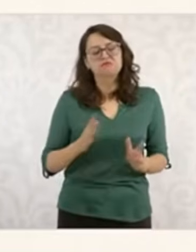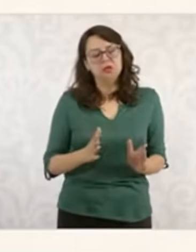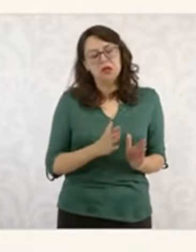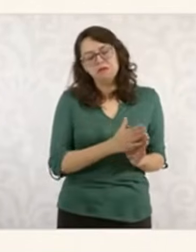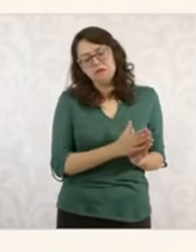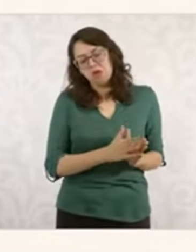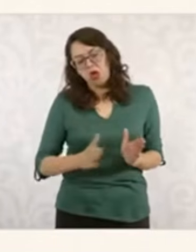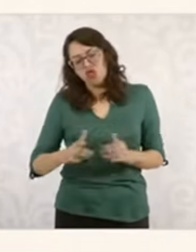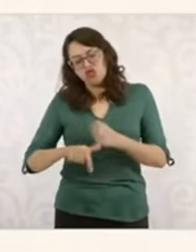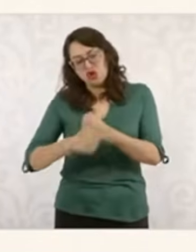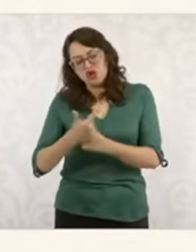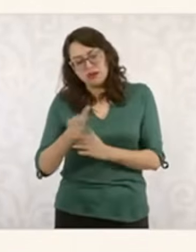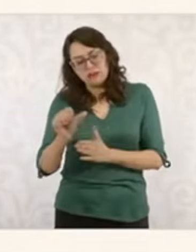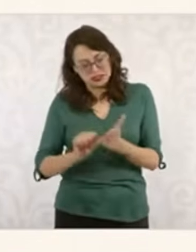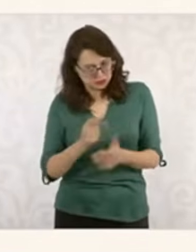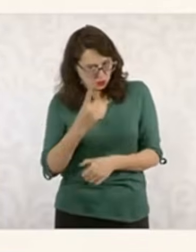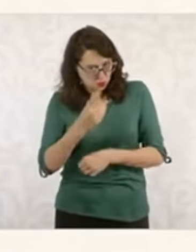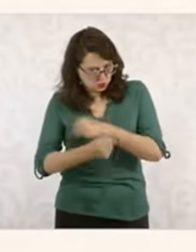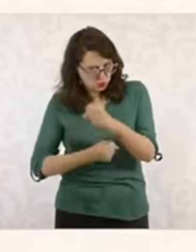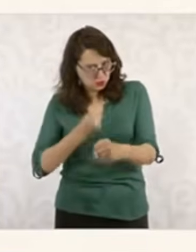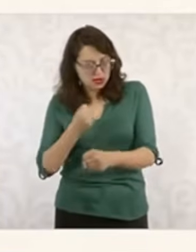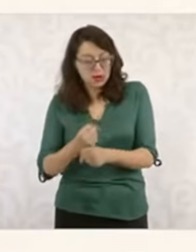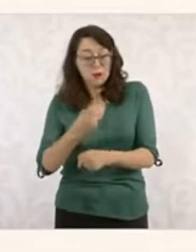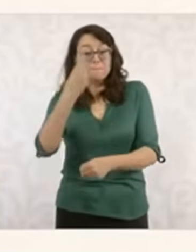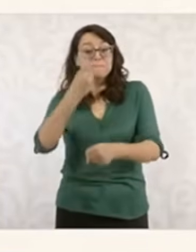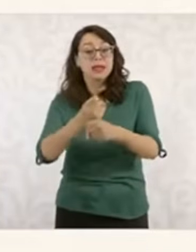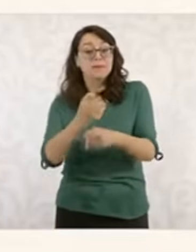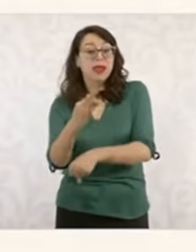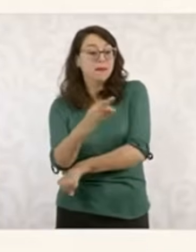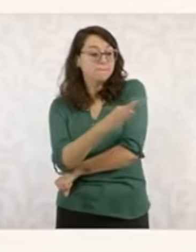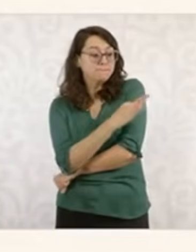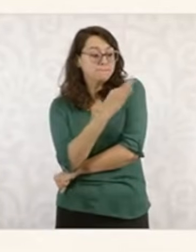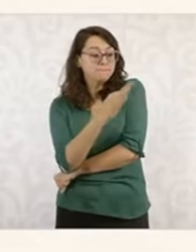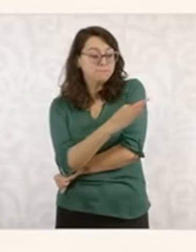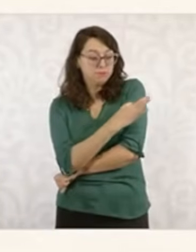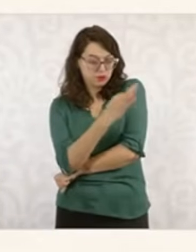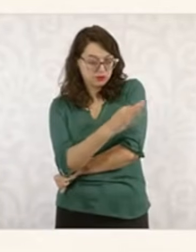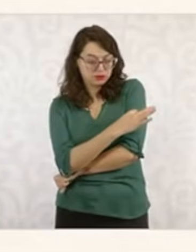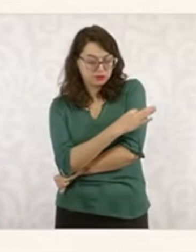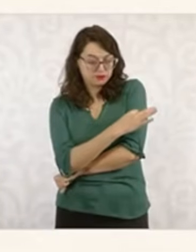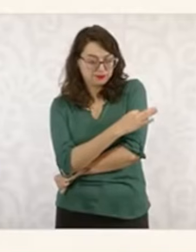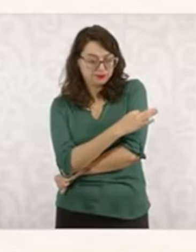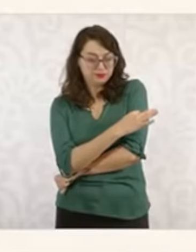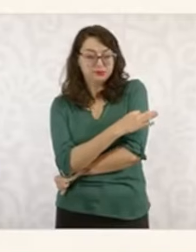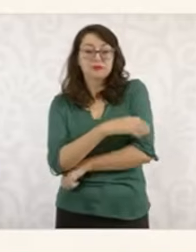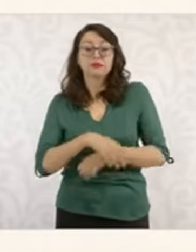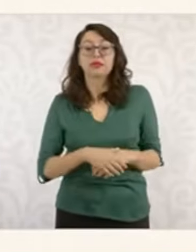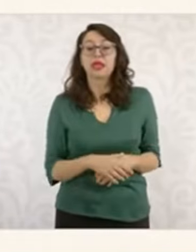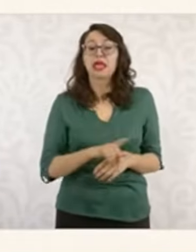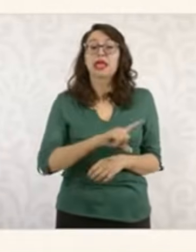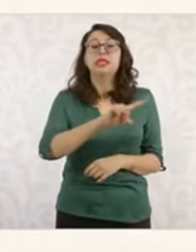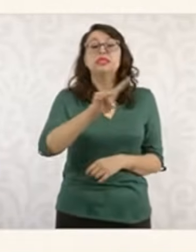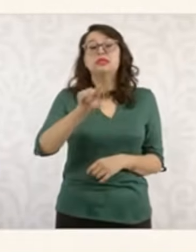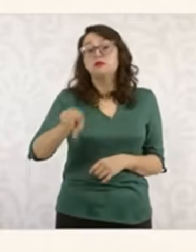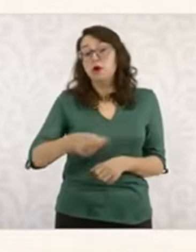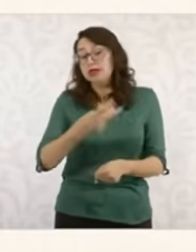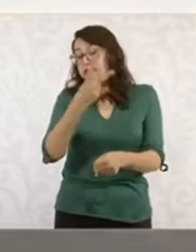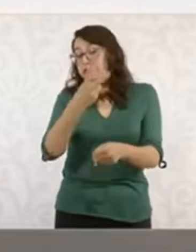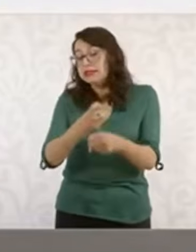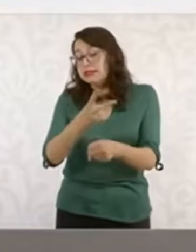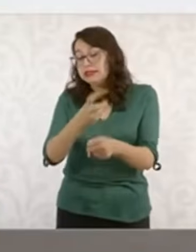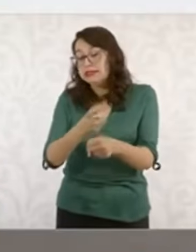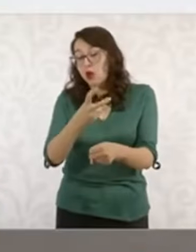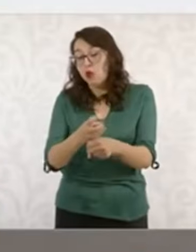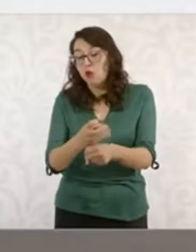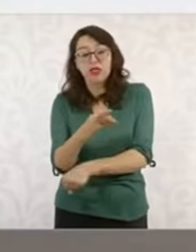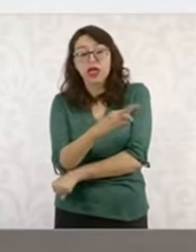papás llevan a los bebés a poner la primera dosis. Y durante muchos años, desde 1990 hasta el año